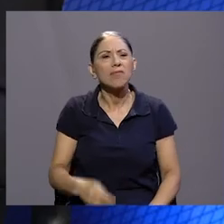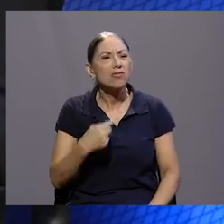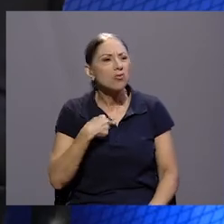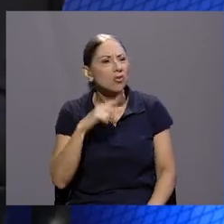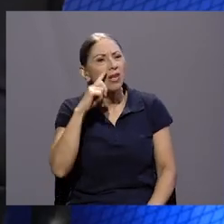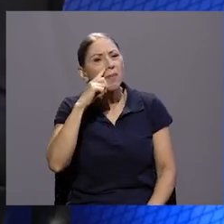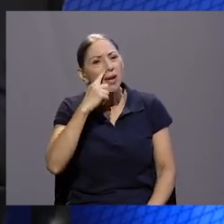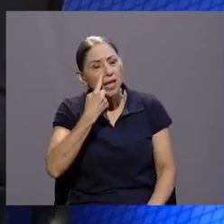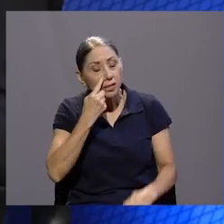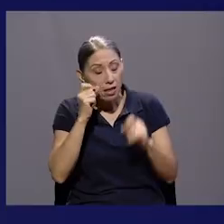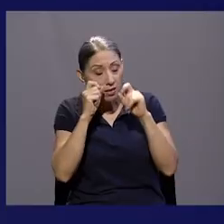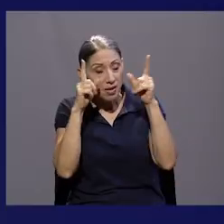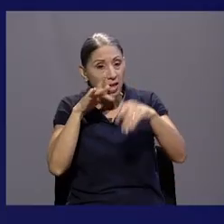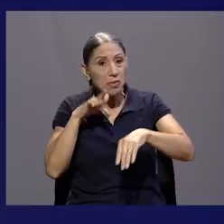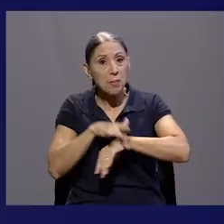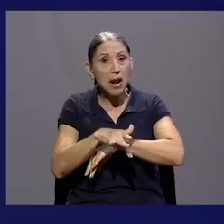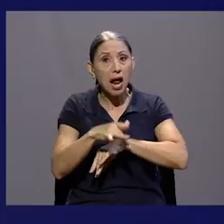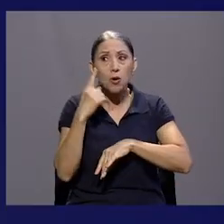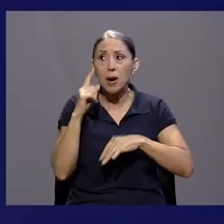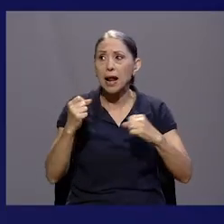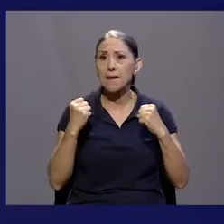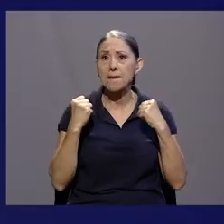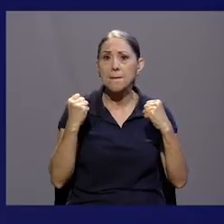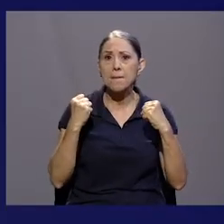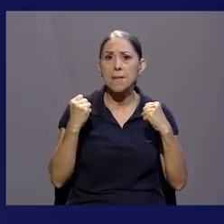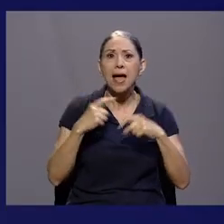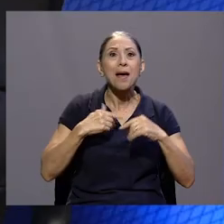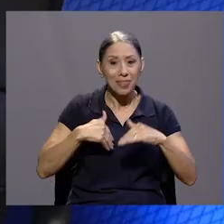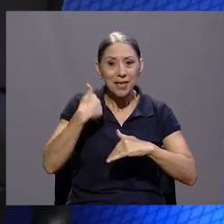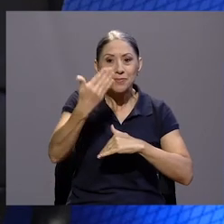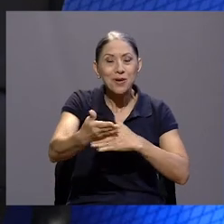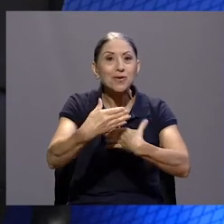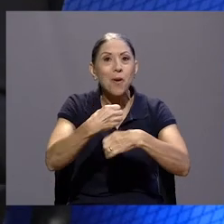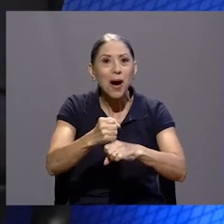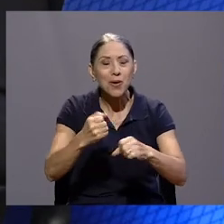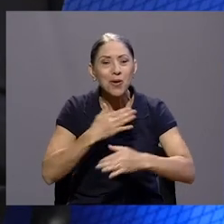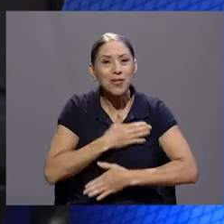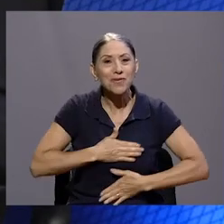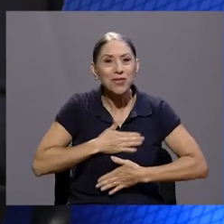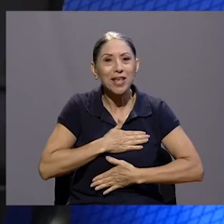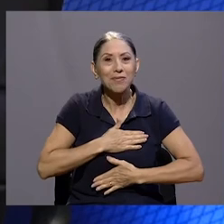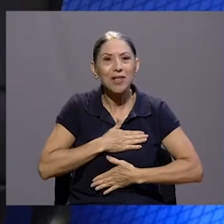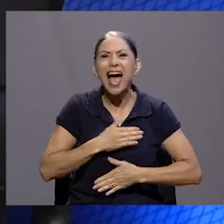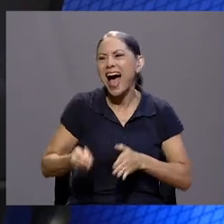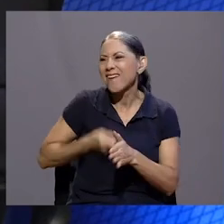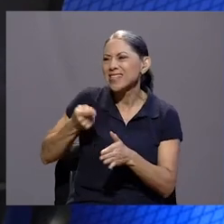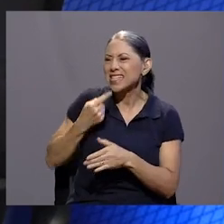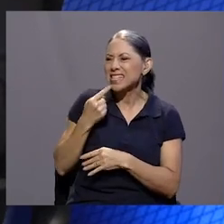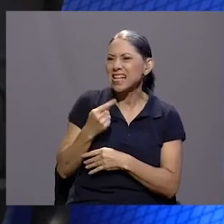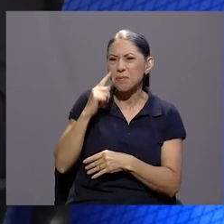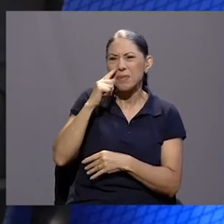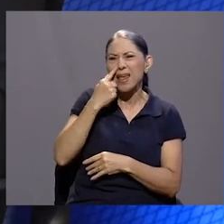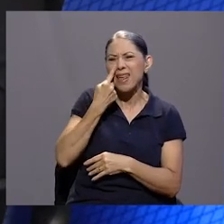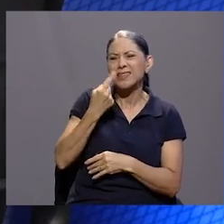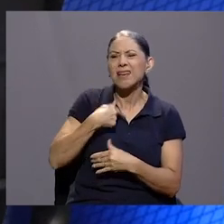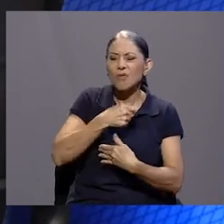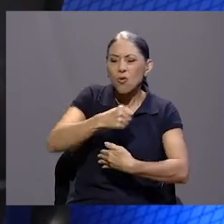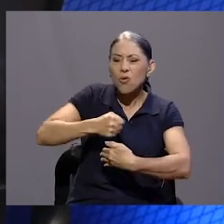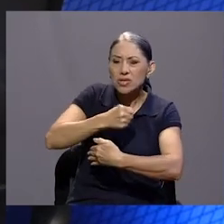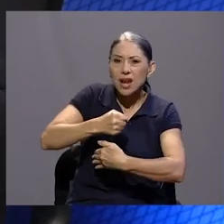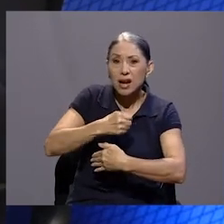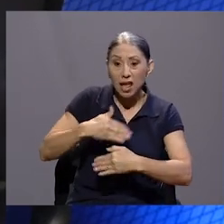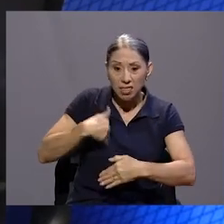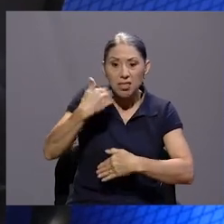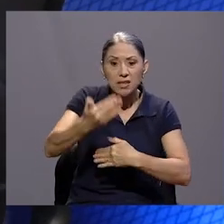pero cuando ya lo hice lo disfrute o tenía tanta pereza de hacer ese almuerzo y cuando me lo comí me zhouqu riquísimo a veces es tomar acción no